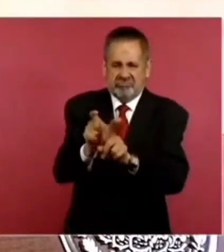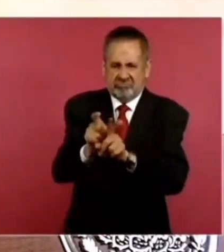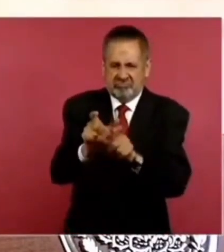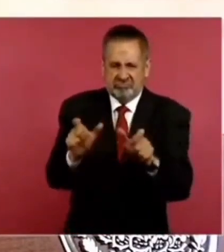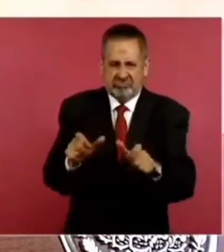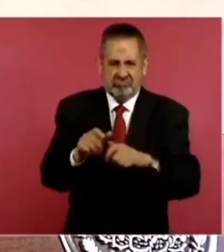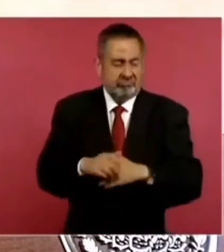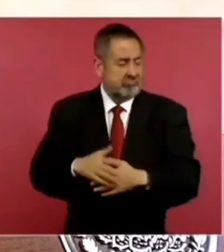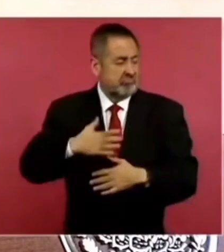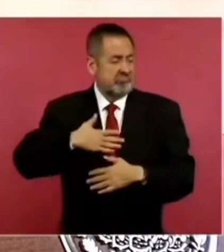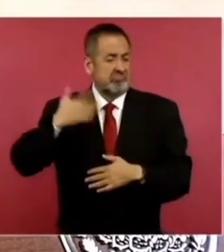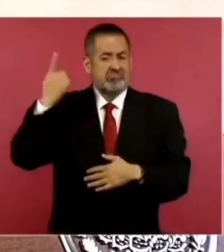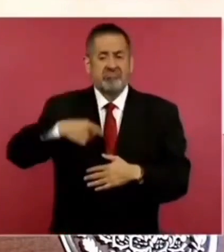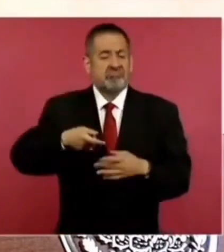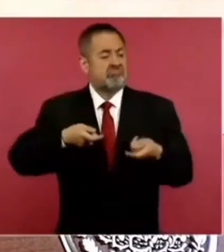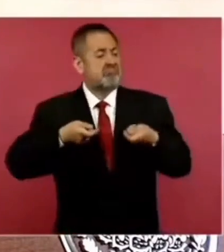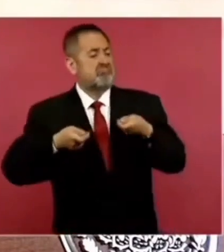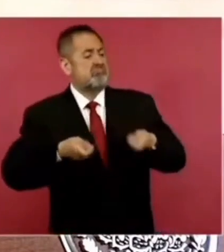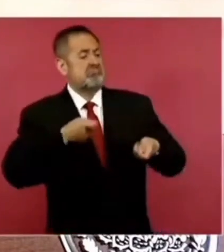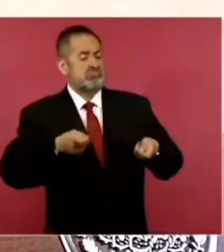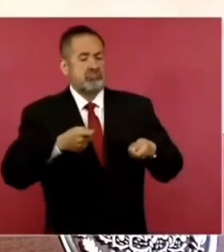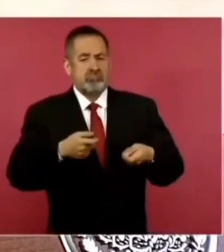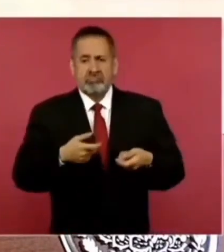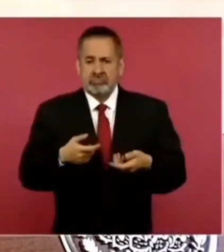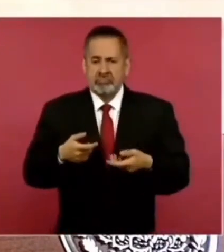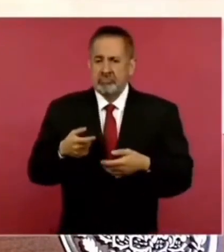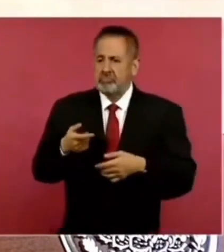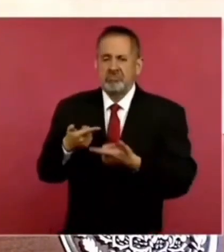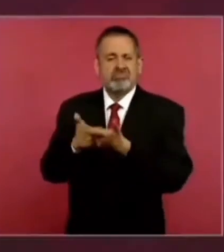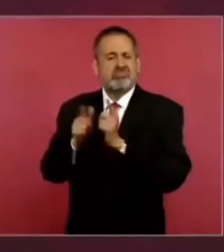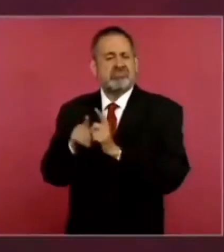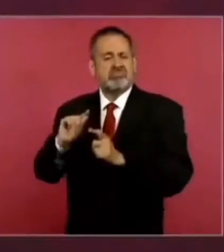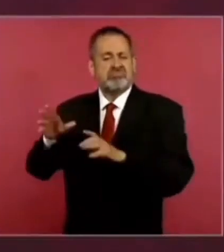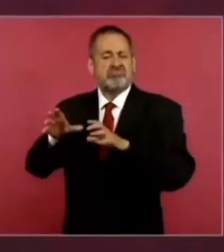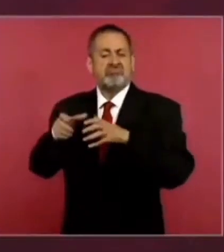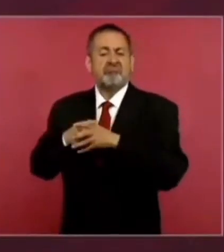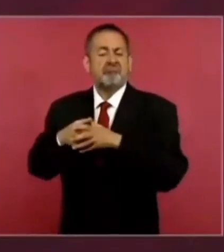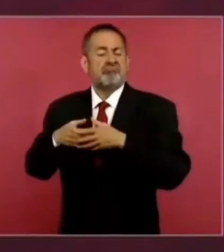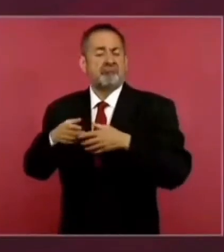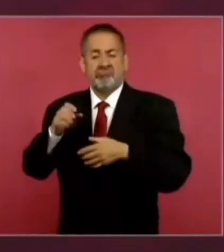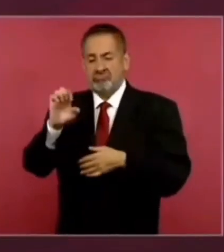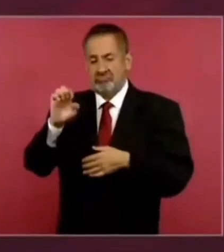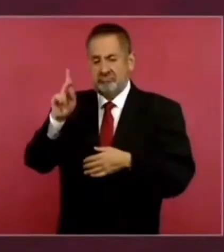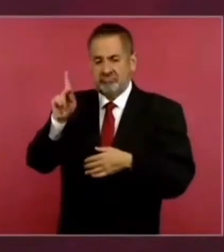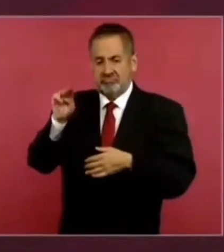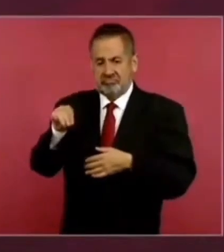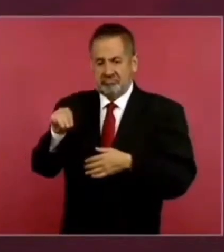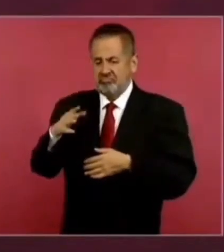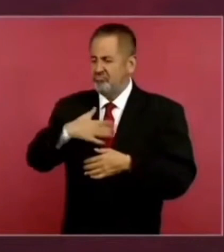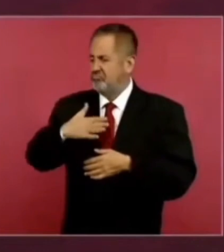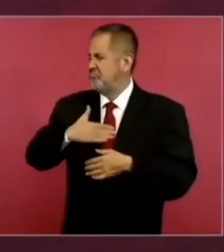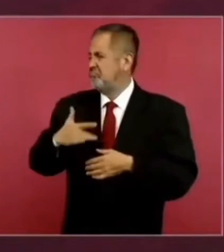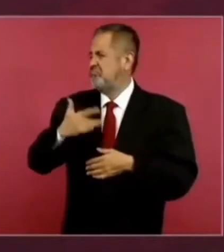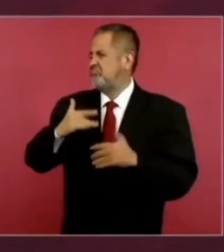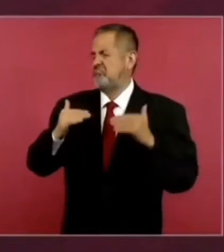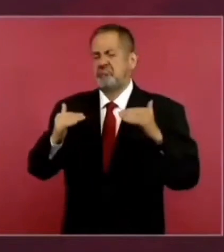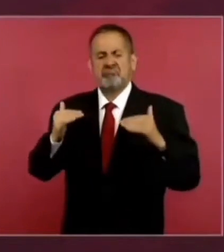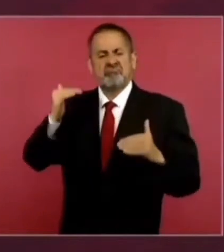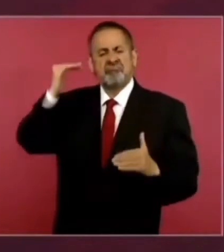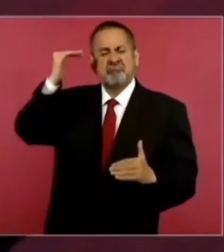Y se sentían superiores. Era un cuerpo de élite que se sentía más